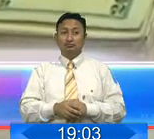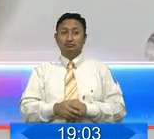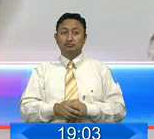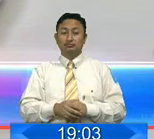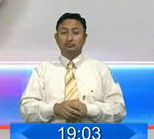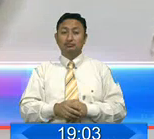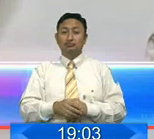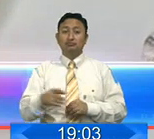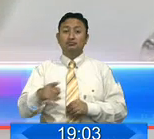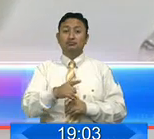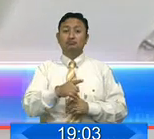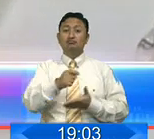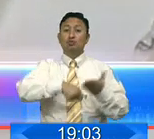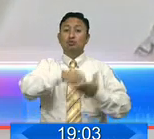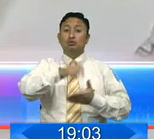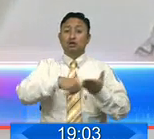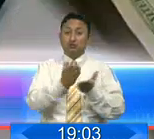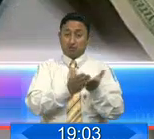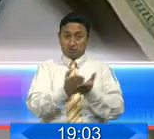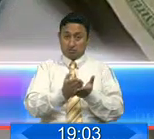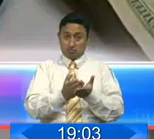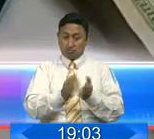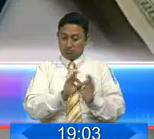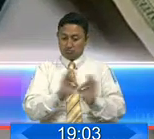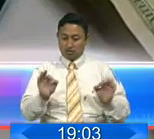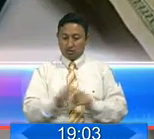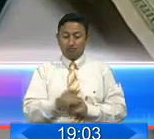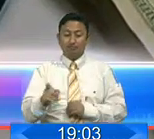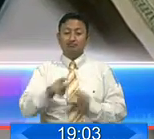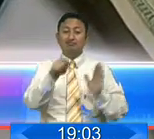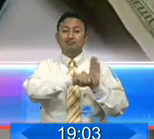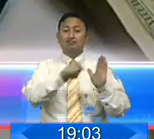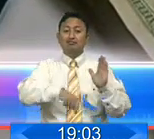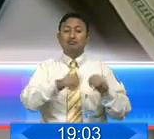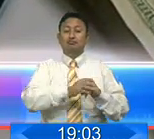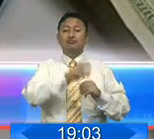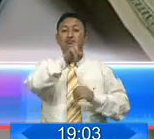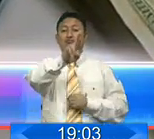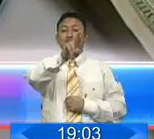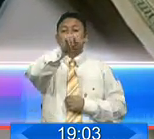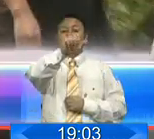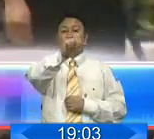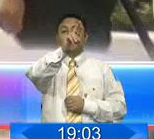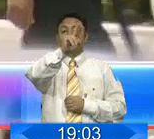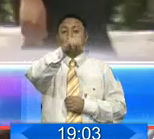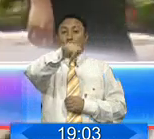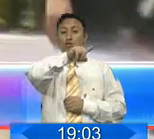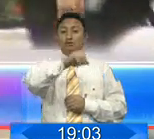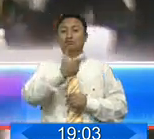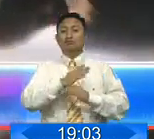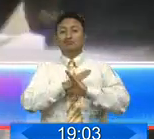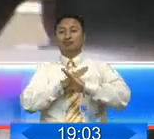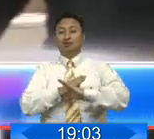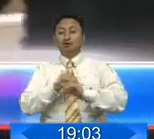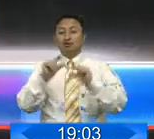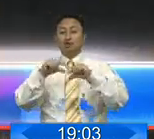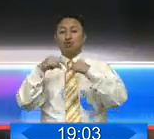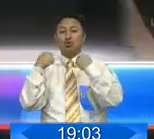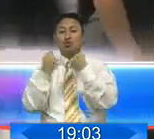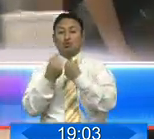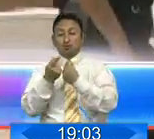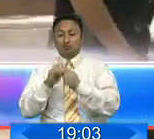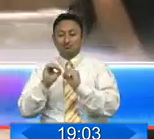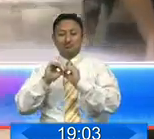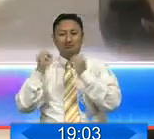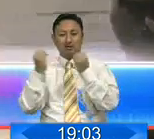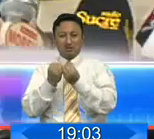generado dentro de este contrato de servicio que se realizó al doctor Raúl Llerena en defensa presuntamente de un grupo o de una